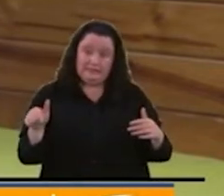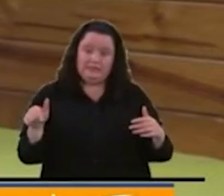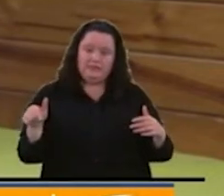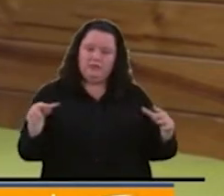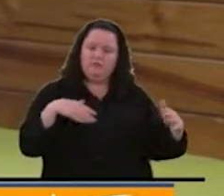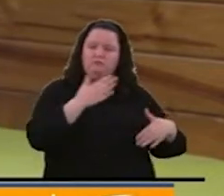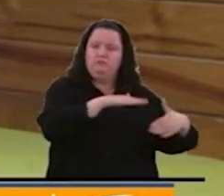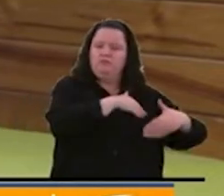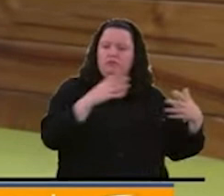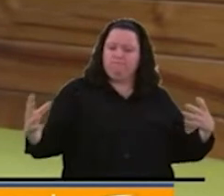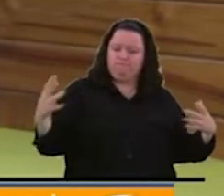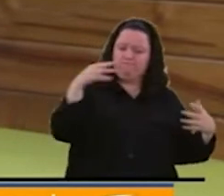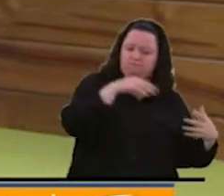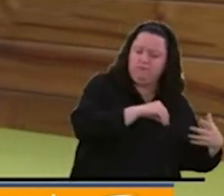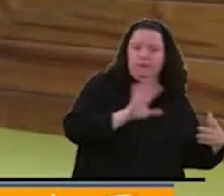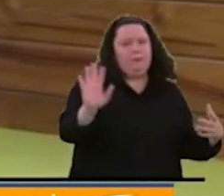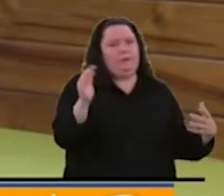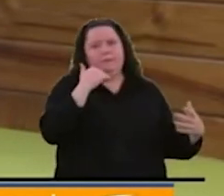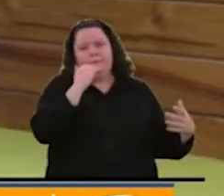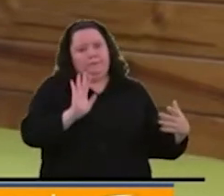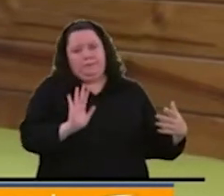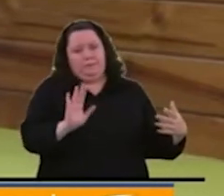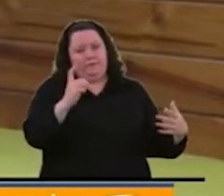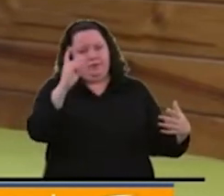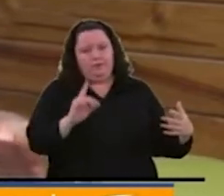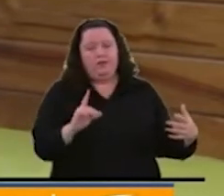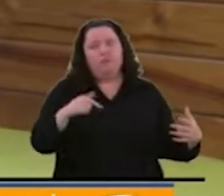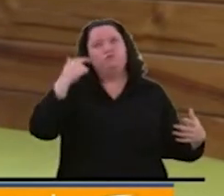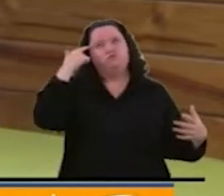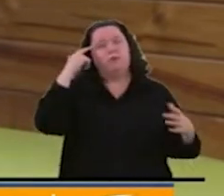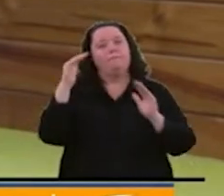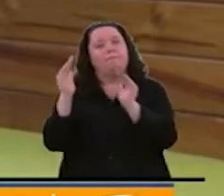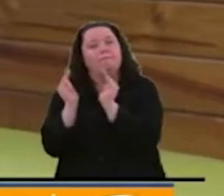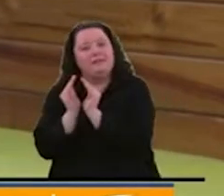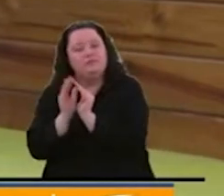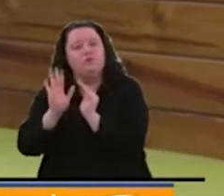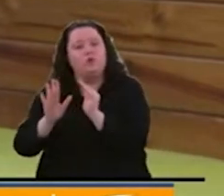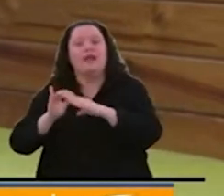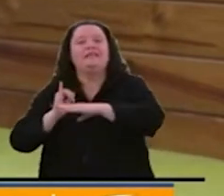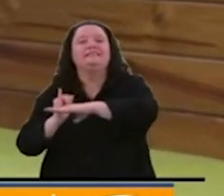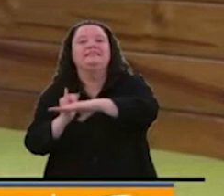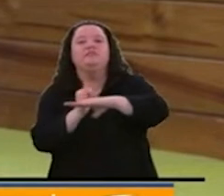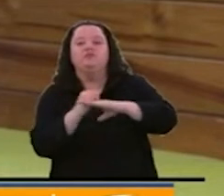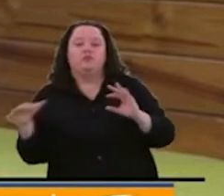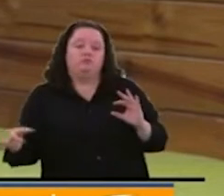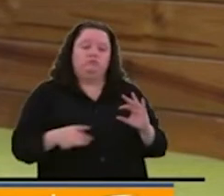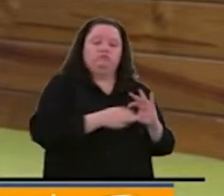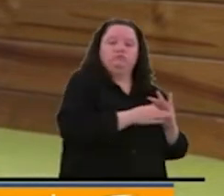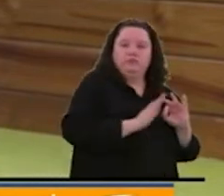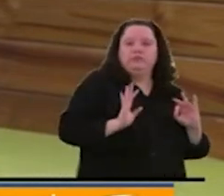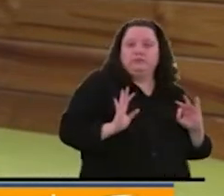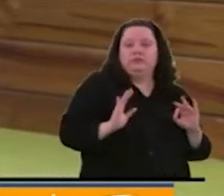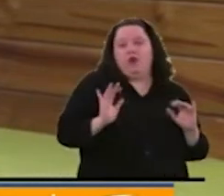En principio creemos que bienestar familiar viene a ser parte de las instituciones adscritas a este